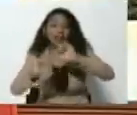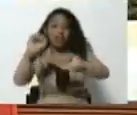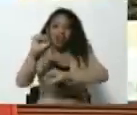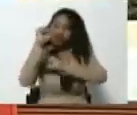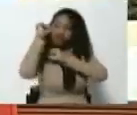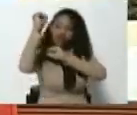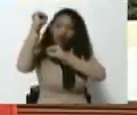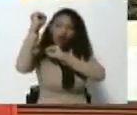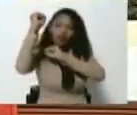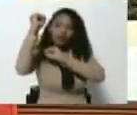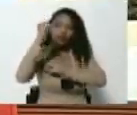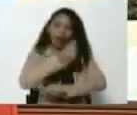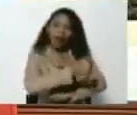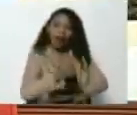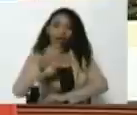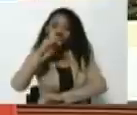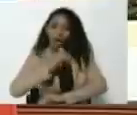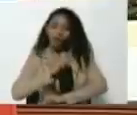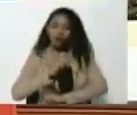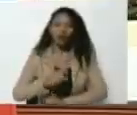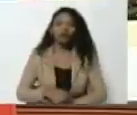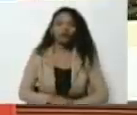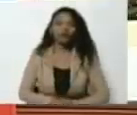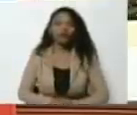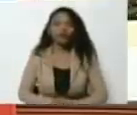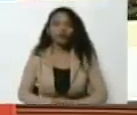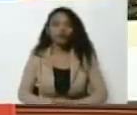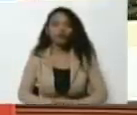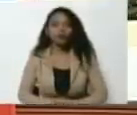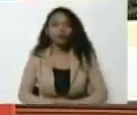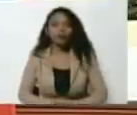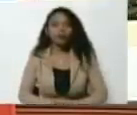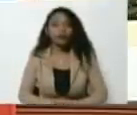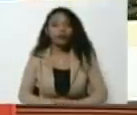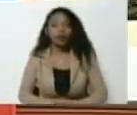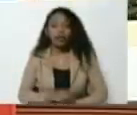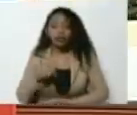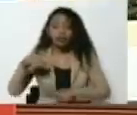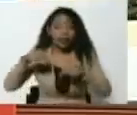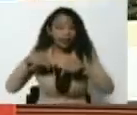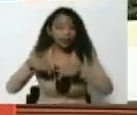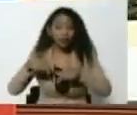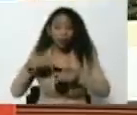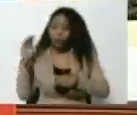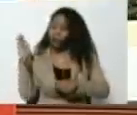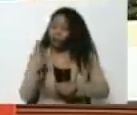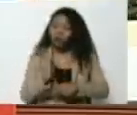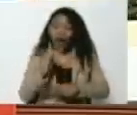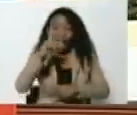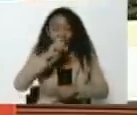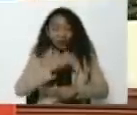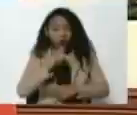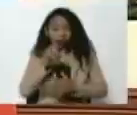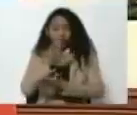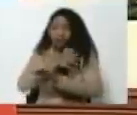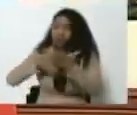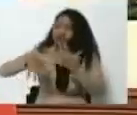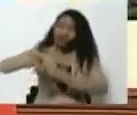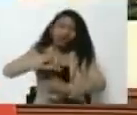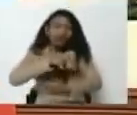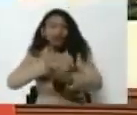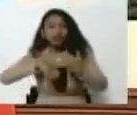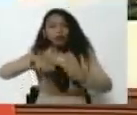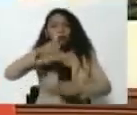victorias de cada año. De estos años tormentosos de